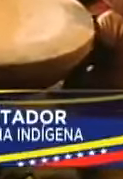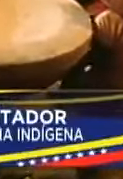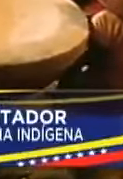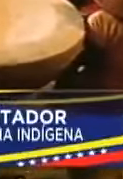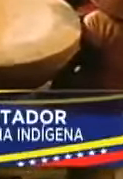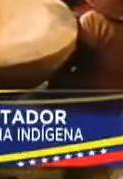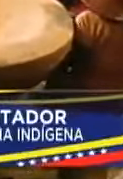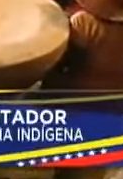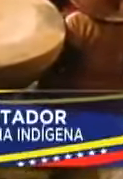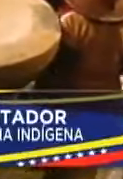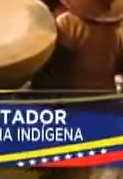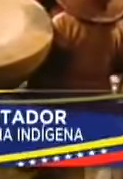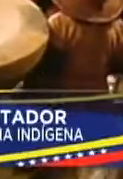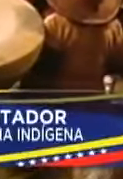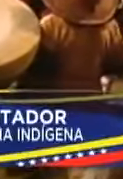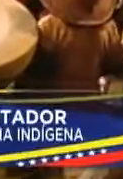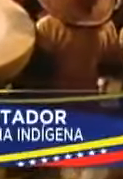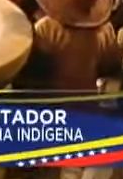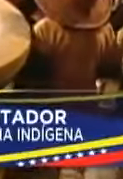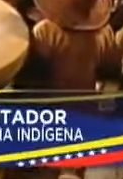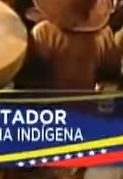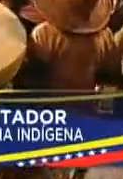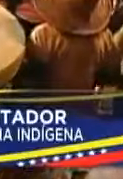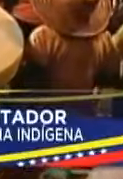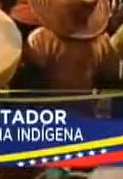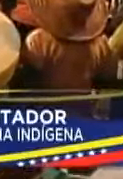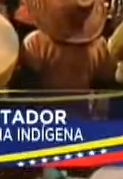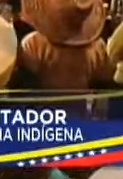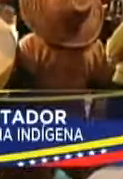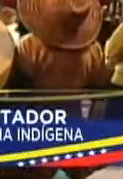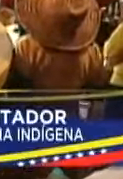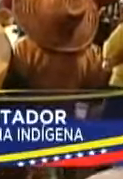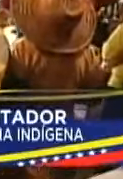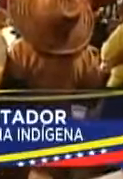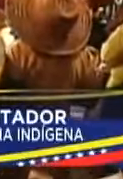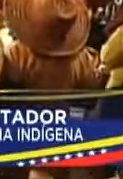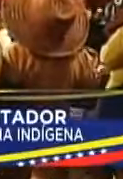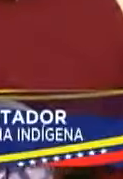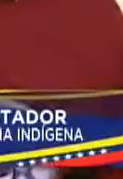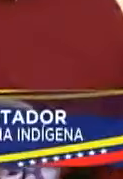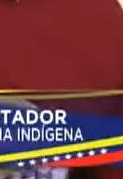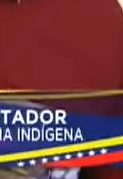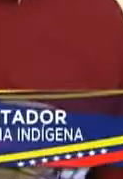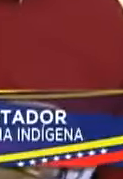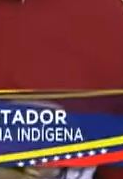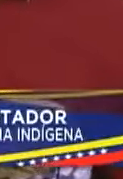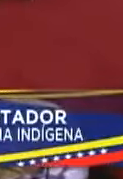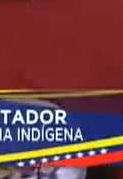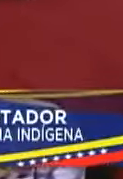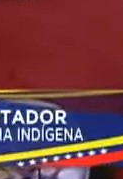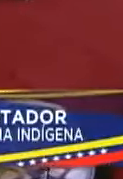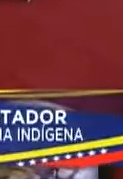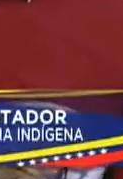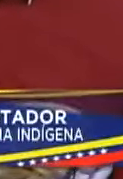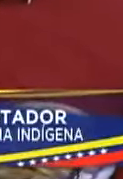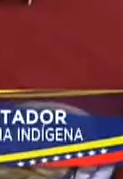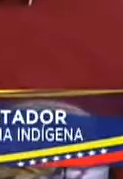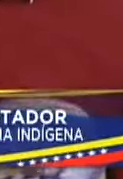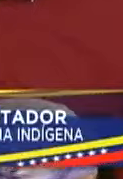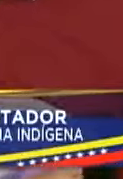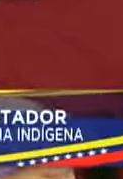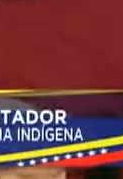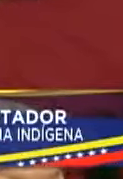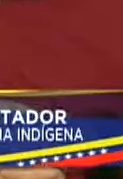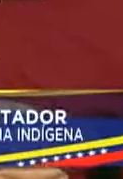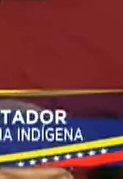Históricos del Ministerio del Poder Popular para el Despacho de la Presidencia y Seguimiento de la Gestión de Gobierno. El jefe de Estado venezolano ha insistido